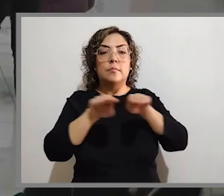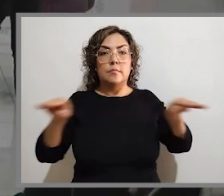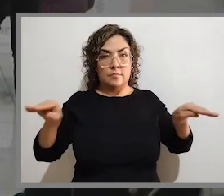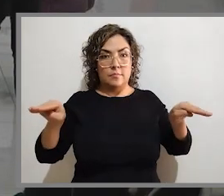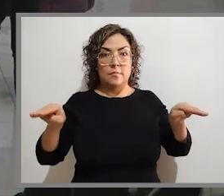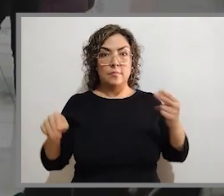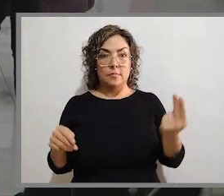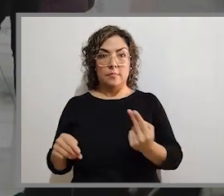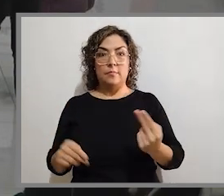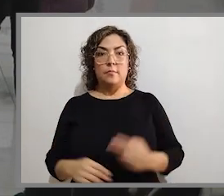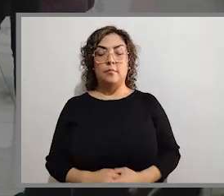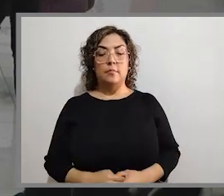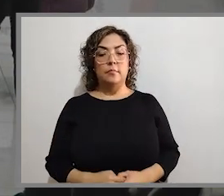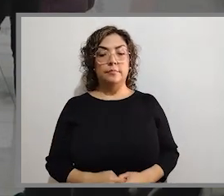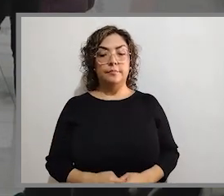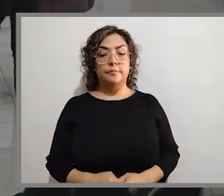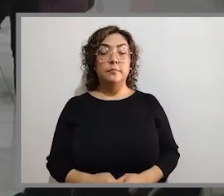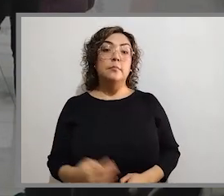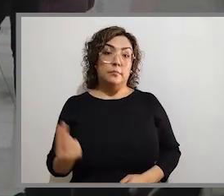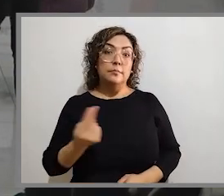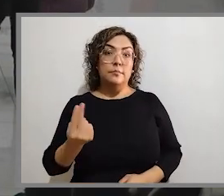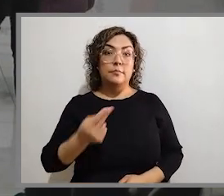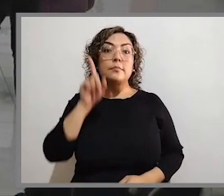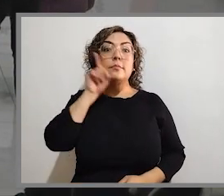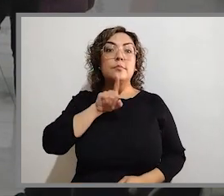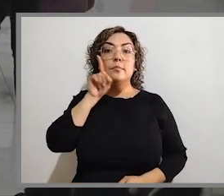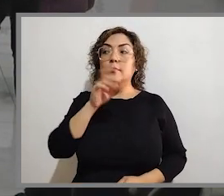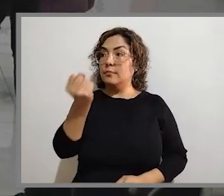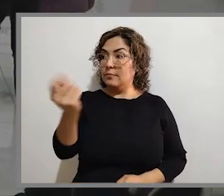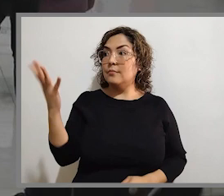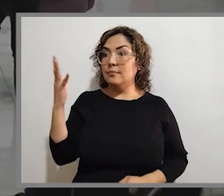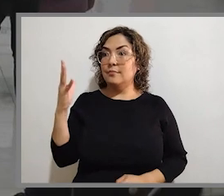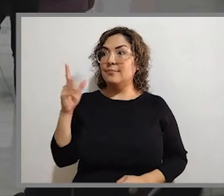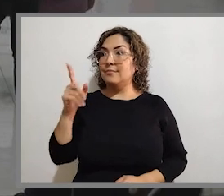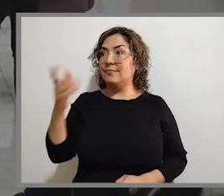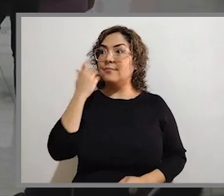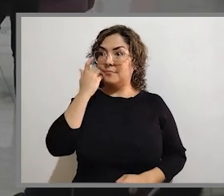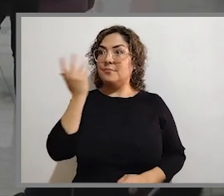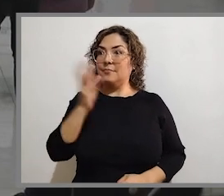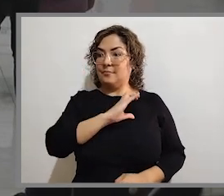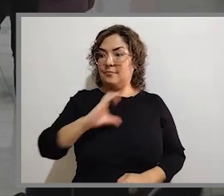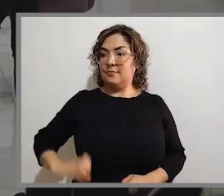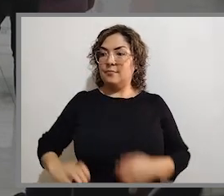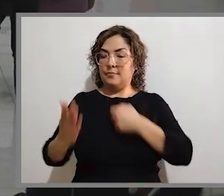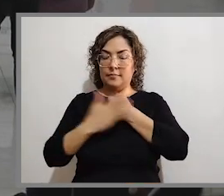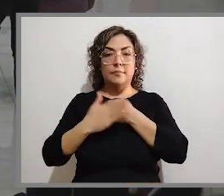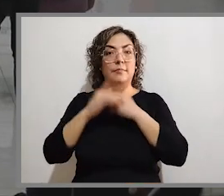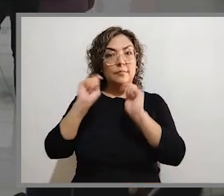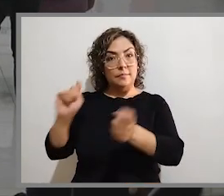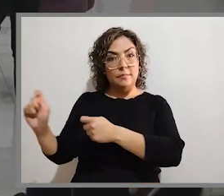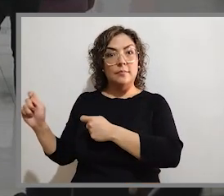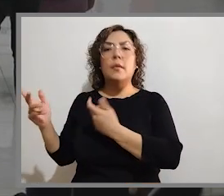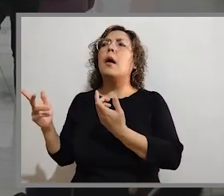sí ayuda, que estén postuladas más mujeres, ayuda a que más mujeres lleguen, pero aquí nos permite tener incluso otros mecanismos